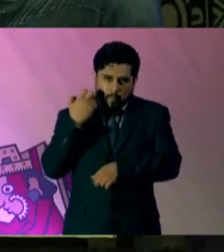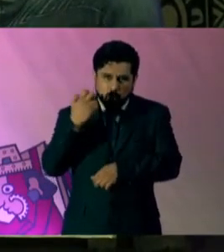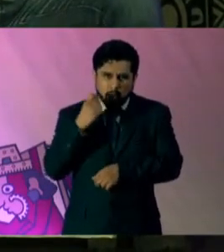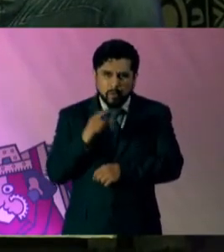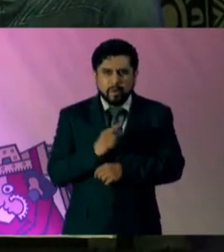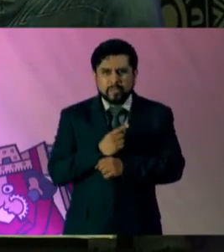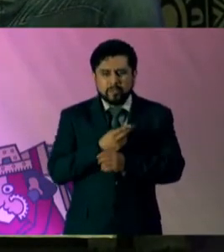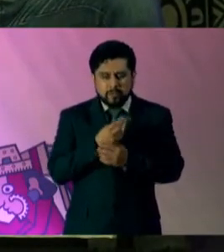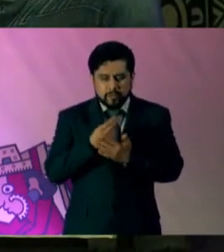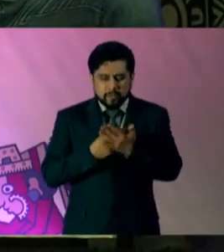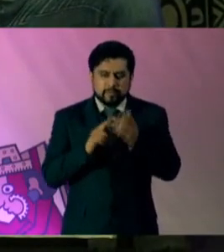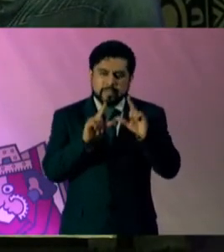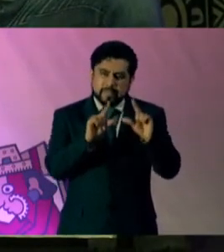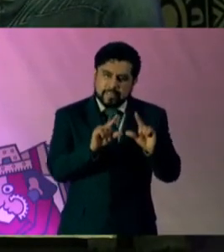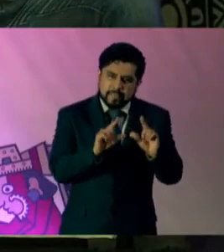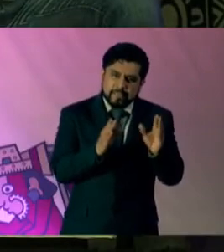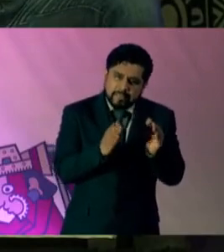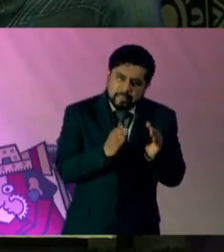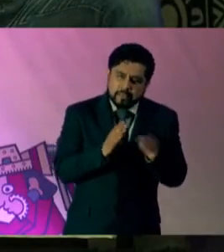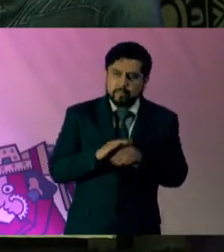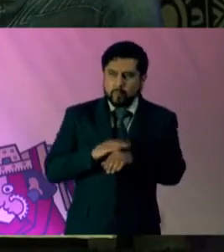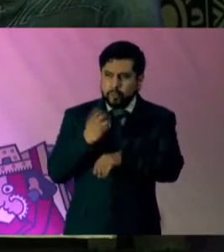deberían estar perdón